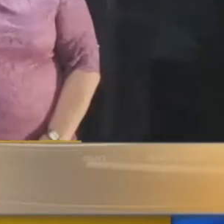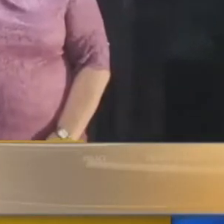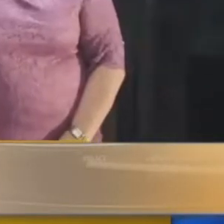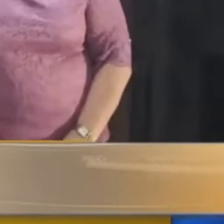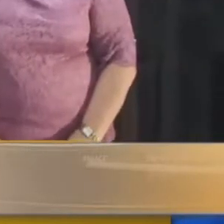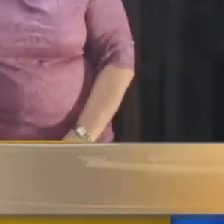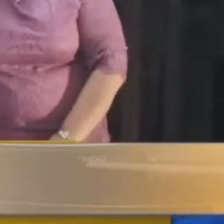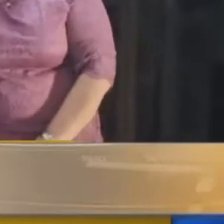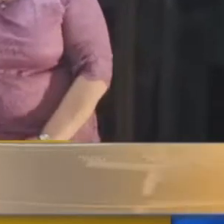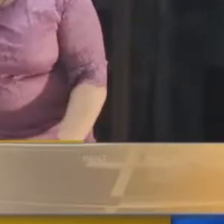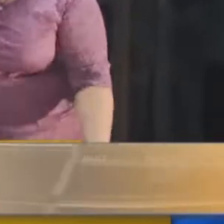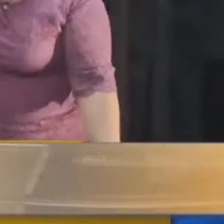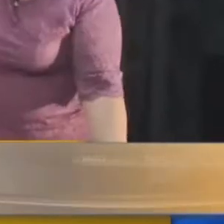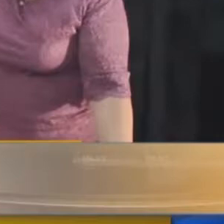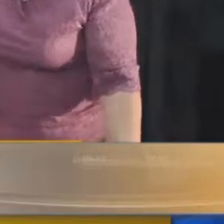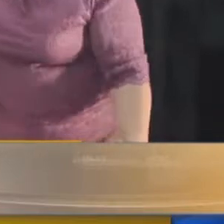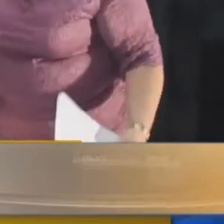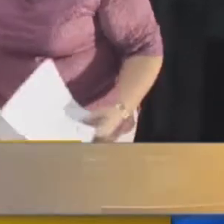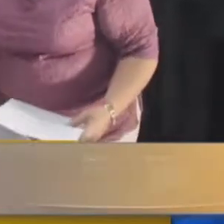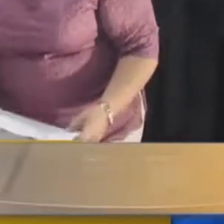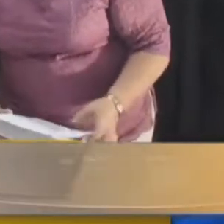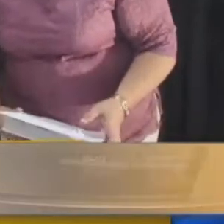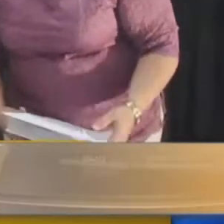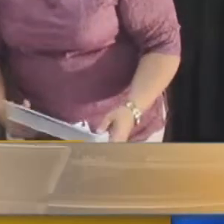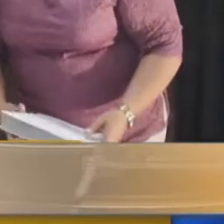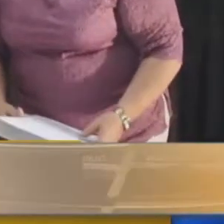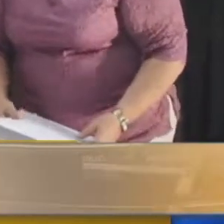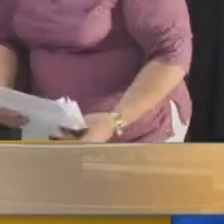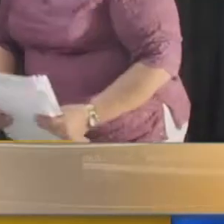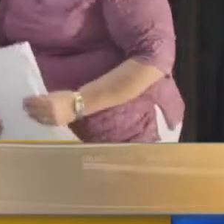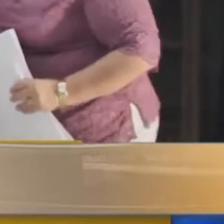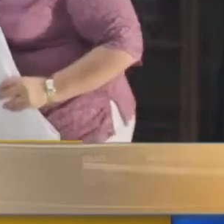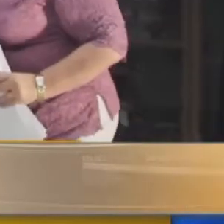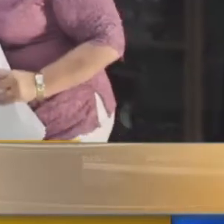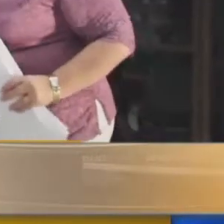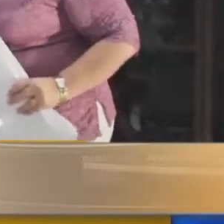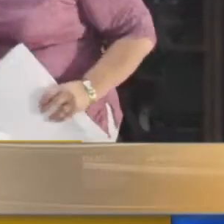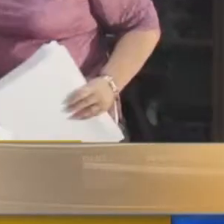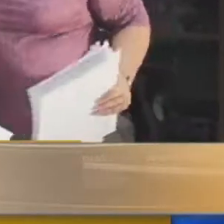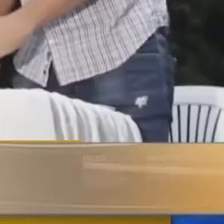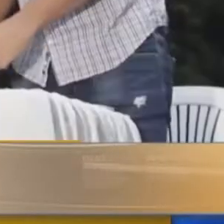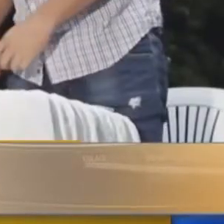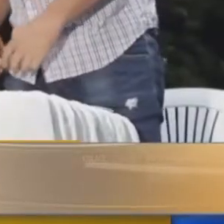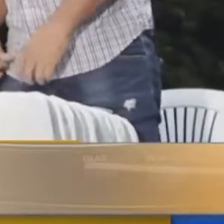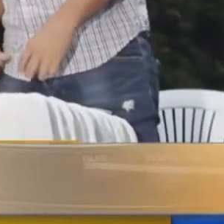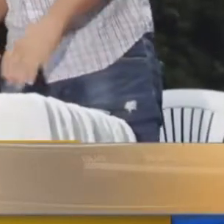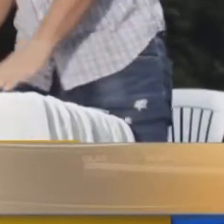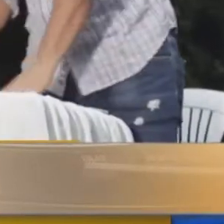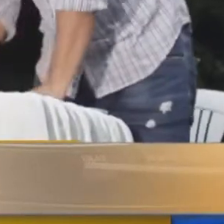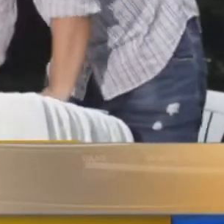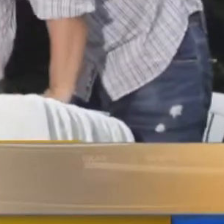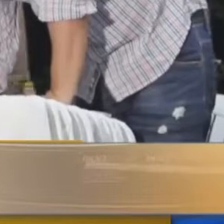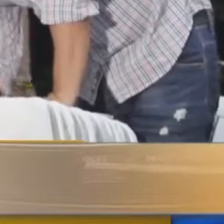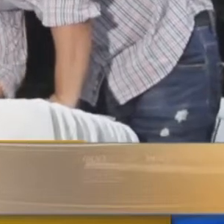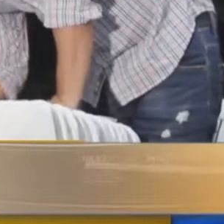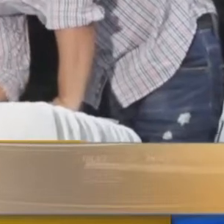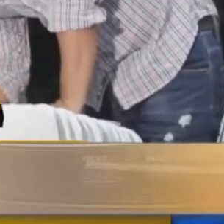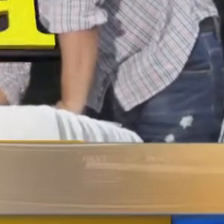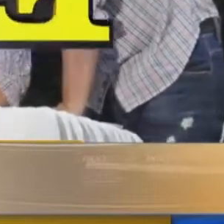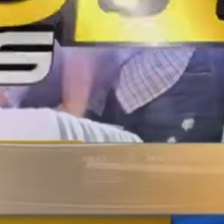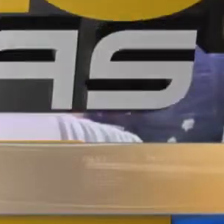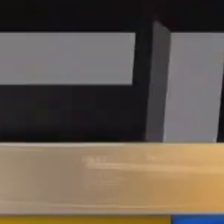un hecho histórico, el barrio Las Playas fue legalizado urbanísticamente. La victoria de la comuna 1 también recibió la firma oficial de las respectivas resoluciones de